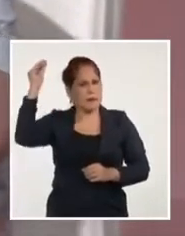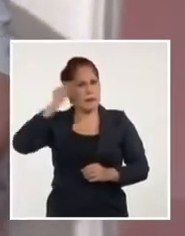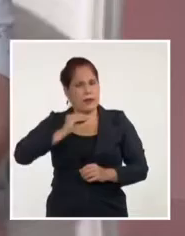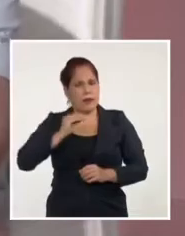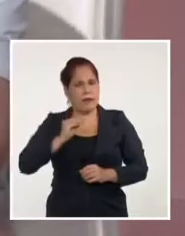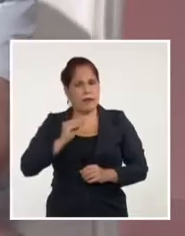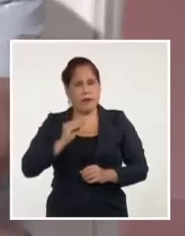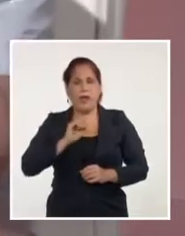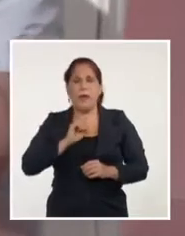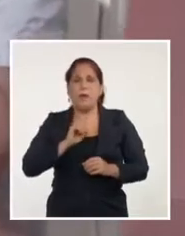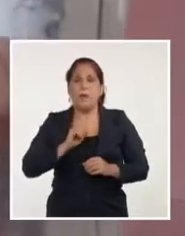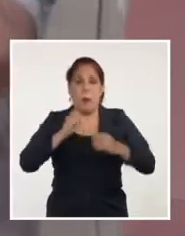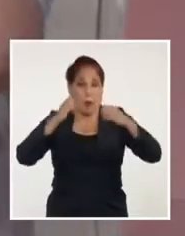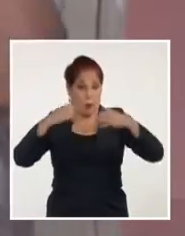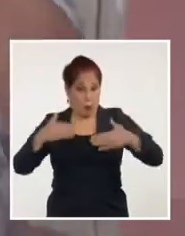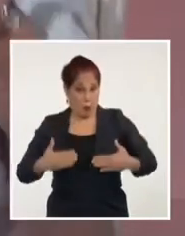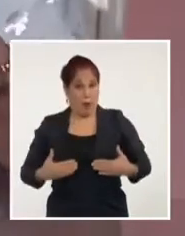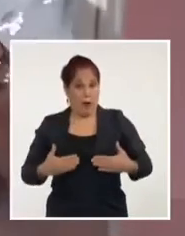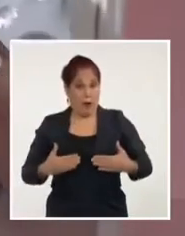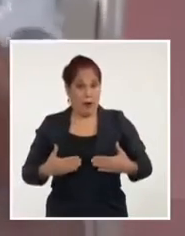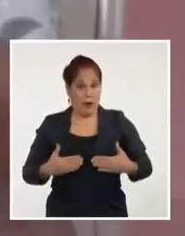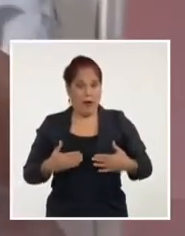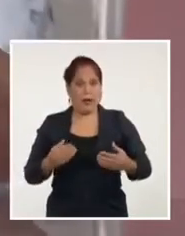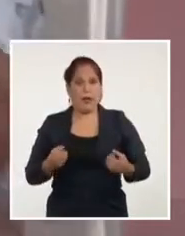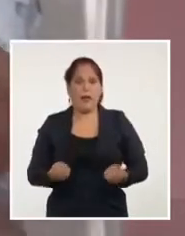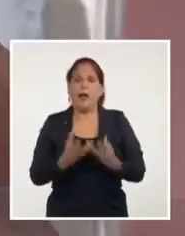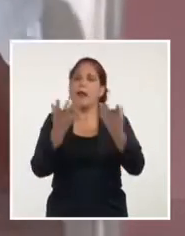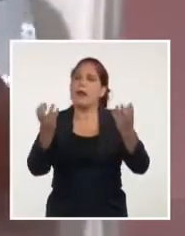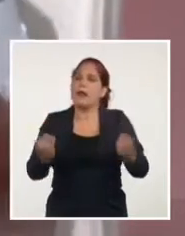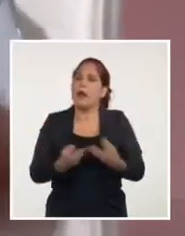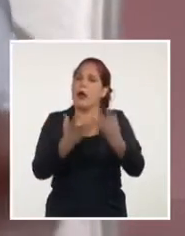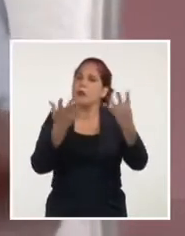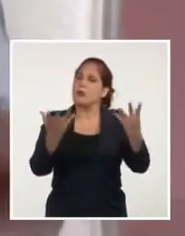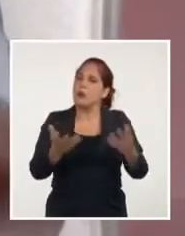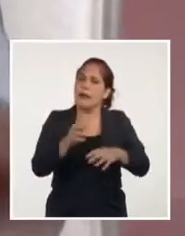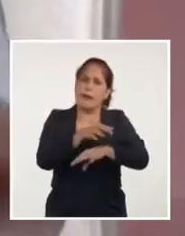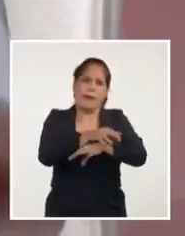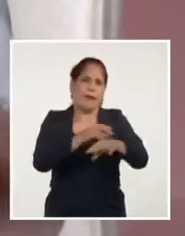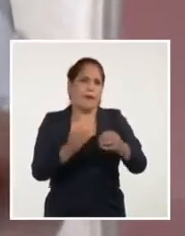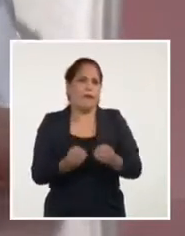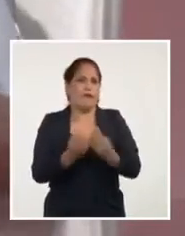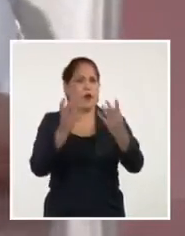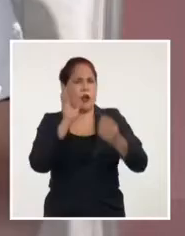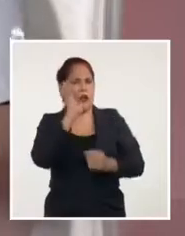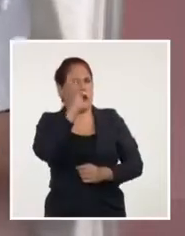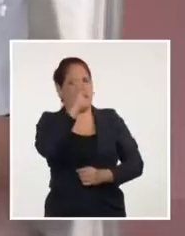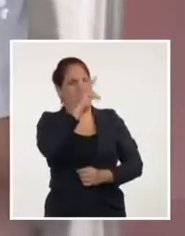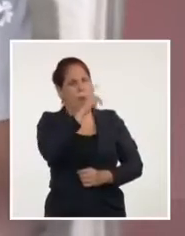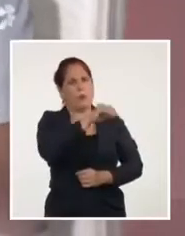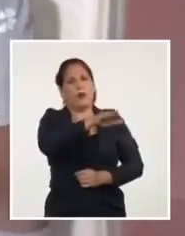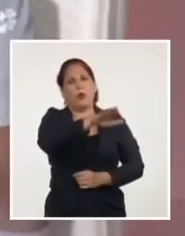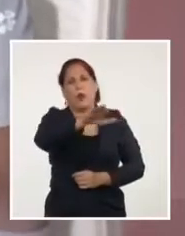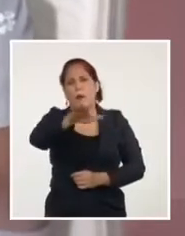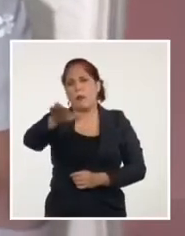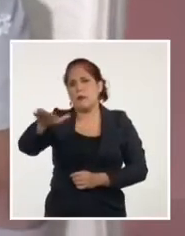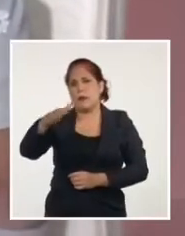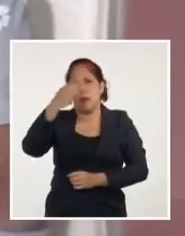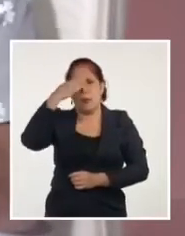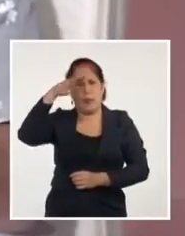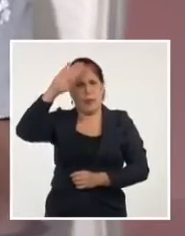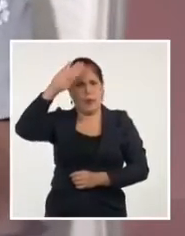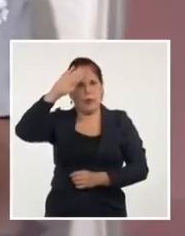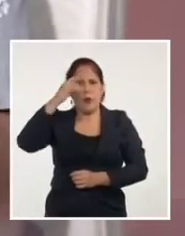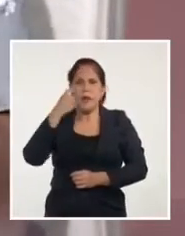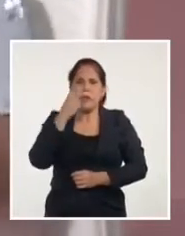naturaleza humana y de la naturaleza en general lo más bello que puede tener. Entonces, yo creo que nosotros estamos